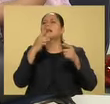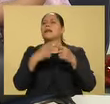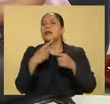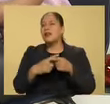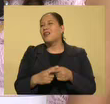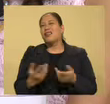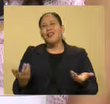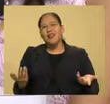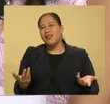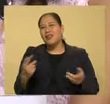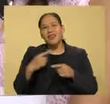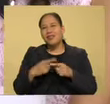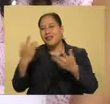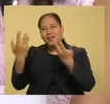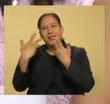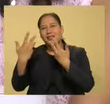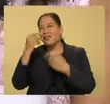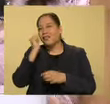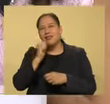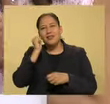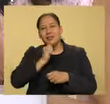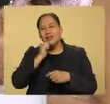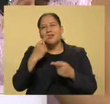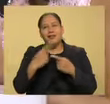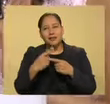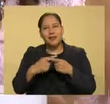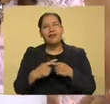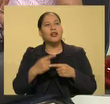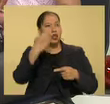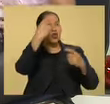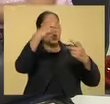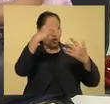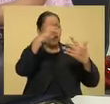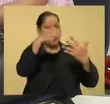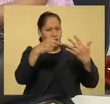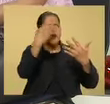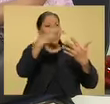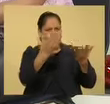¿quién crees que me pueda estar regañando toda la Ay, vida? esa ¿Quién? gente. Vamos a decir nombres.